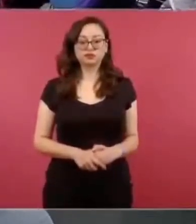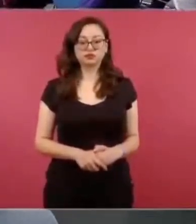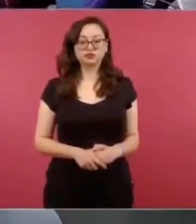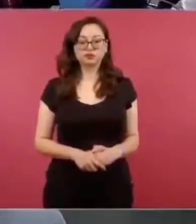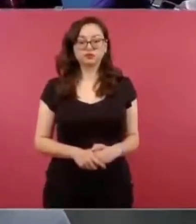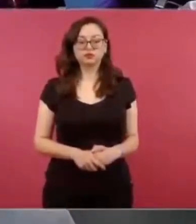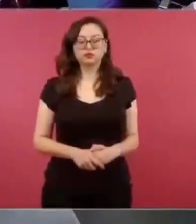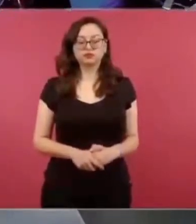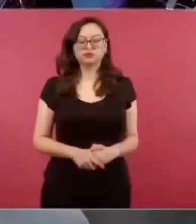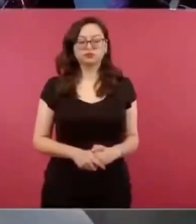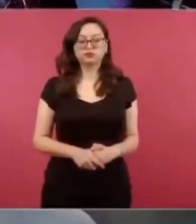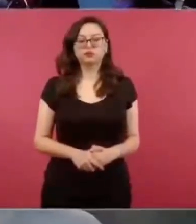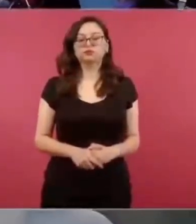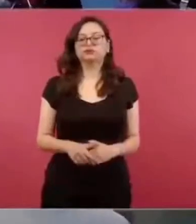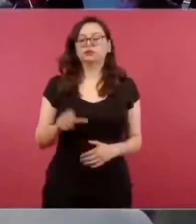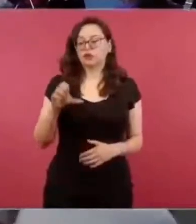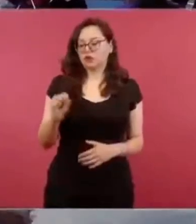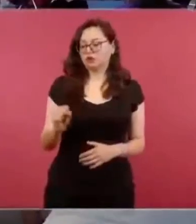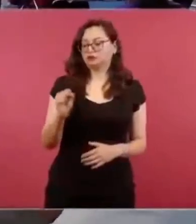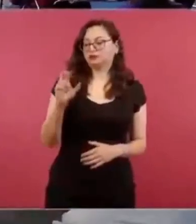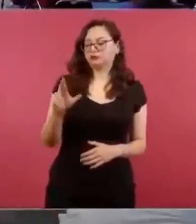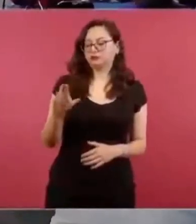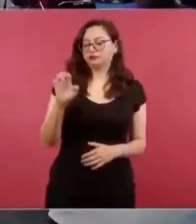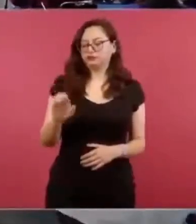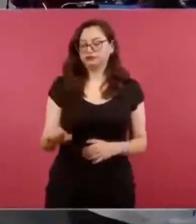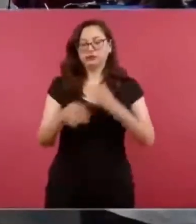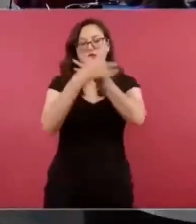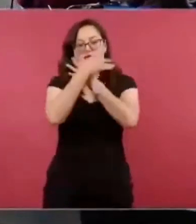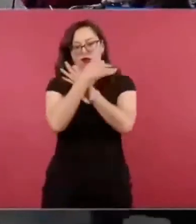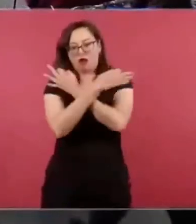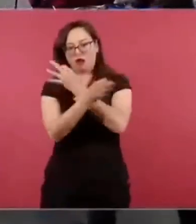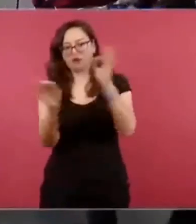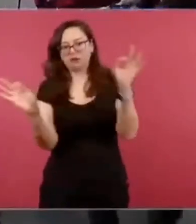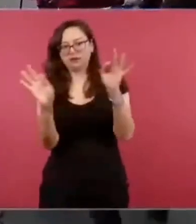Tarjeta informativa, Relaciones Exteriores.